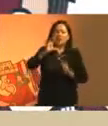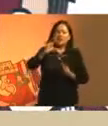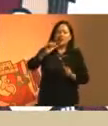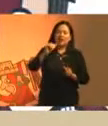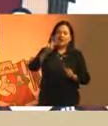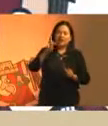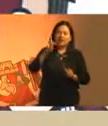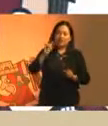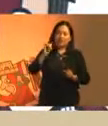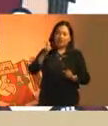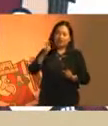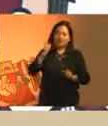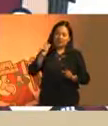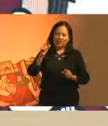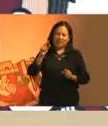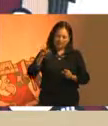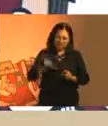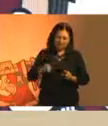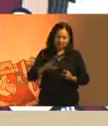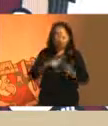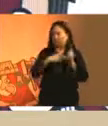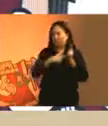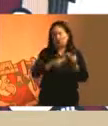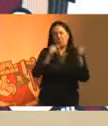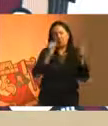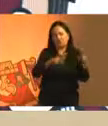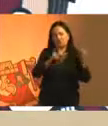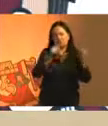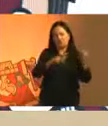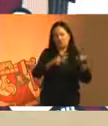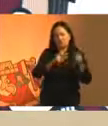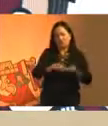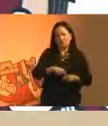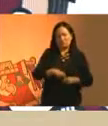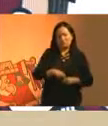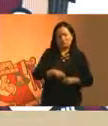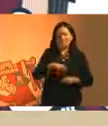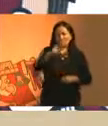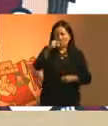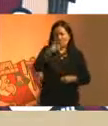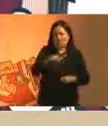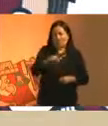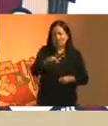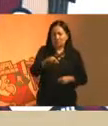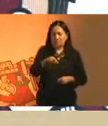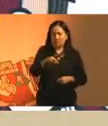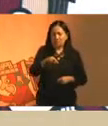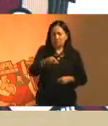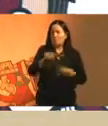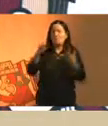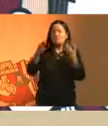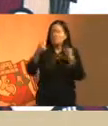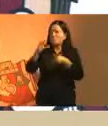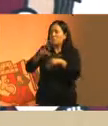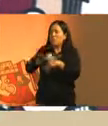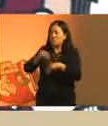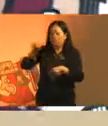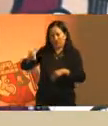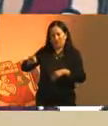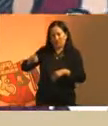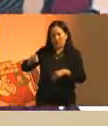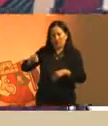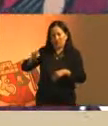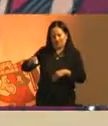contradicciones y el jefe del estado capitalista mexicano plutarco elías calles no podía permitir que hubieran gente como primo tapia